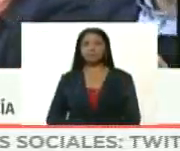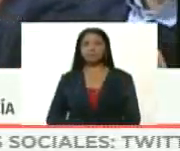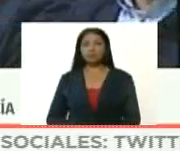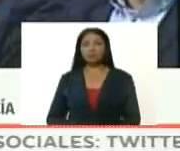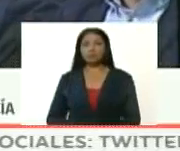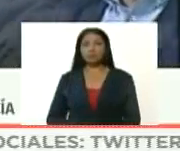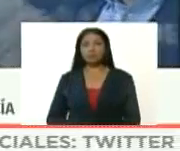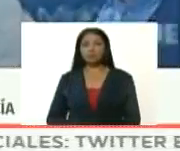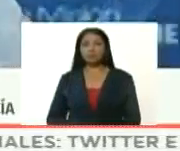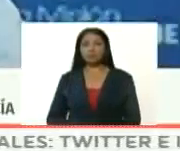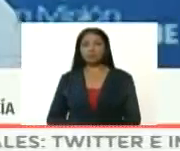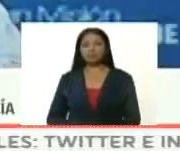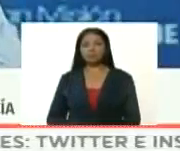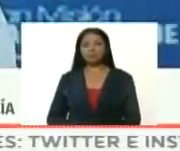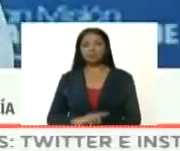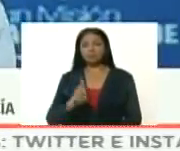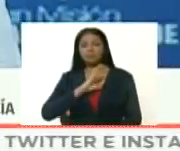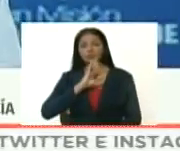Usted es militar,